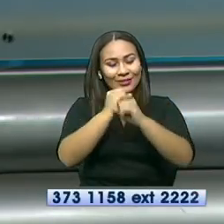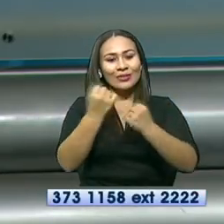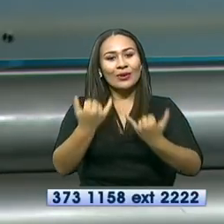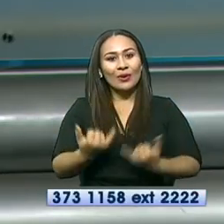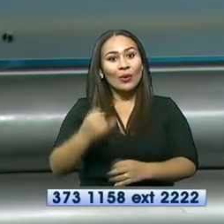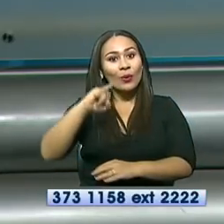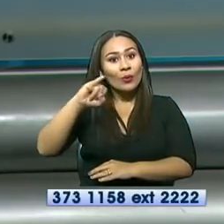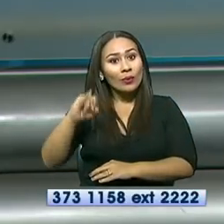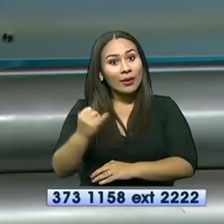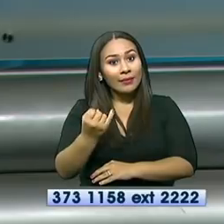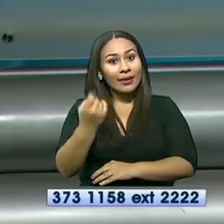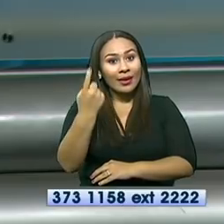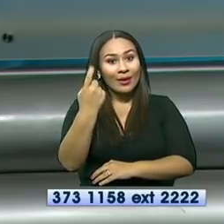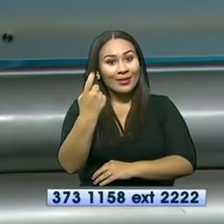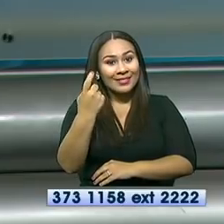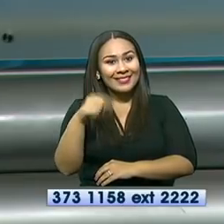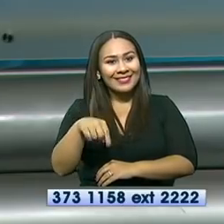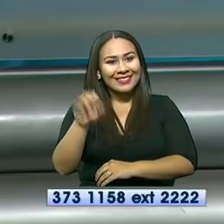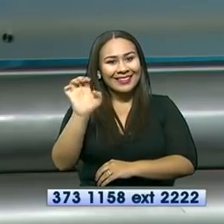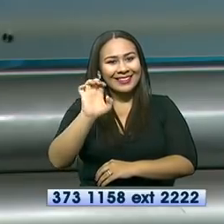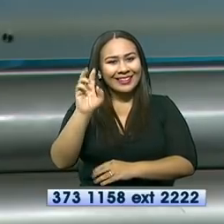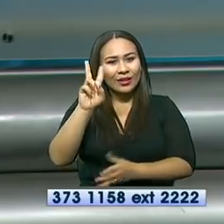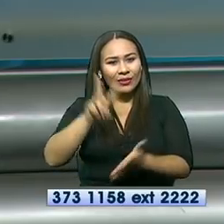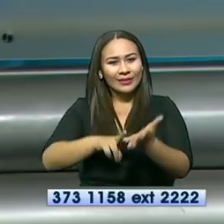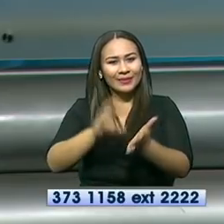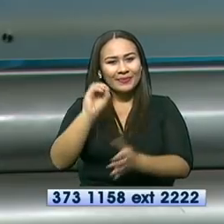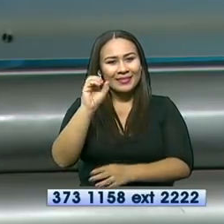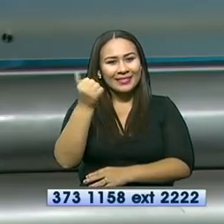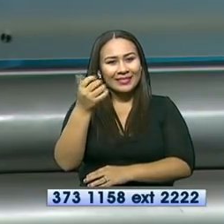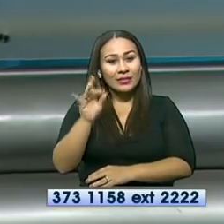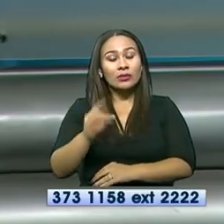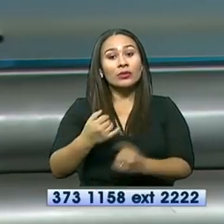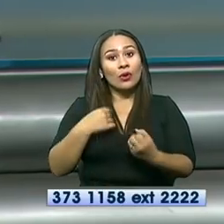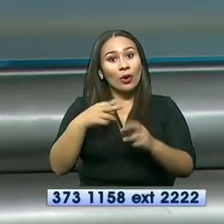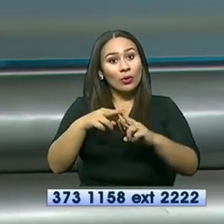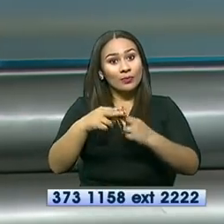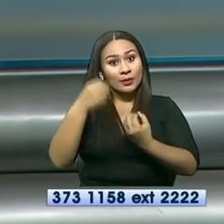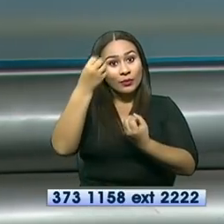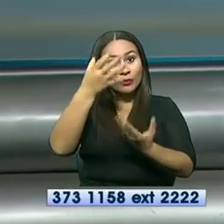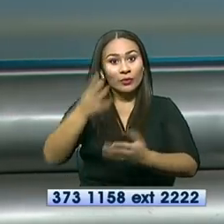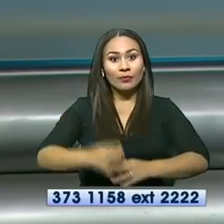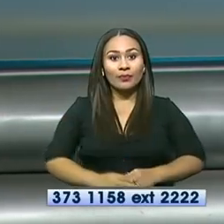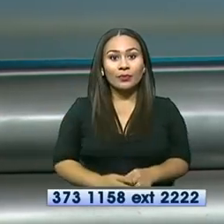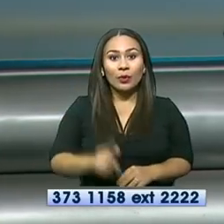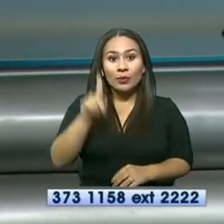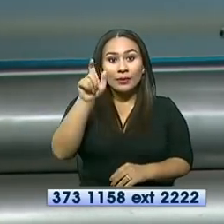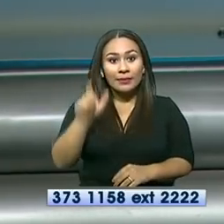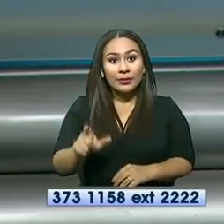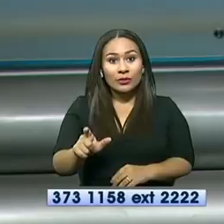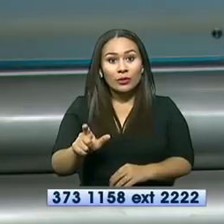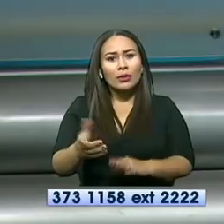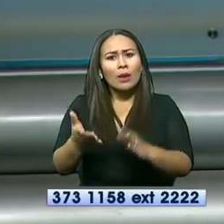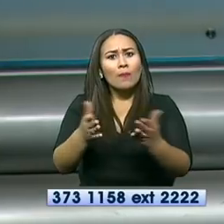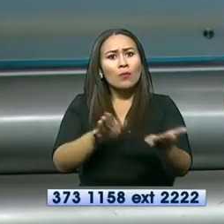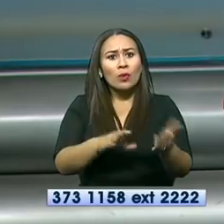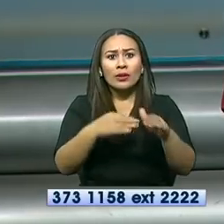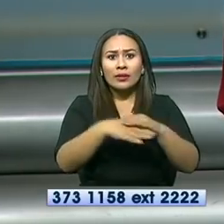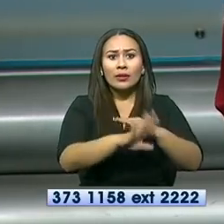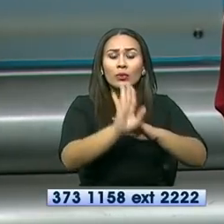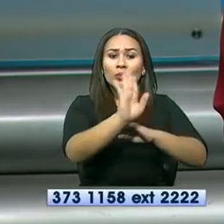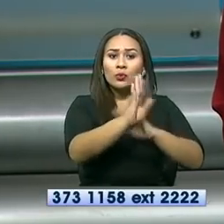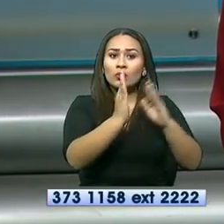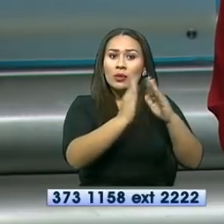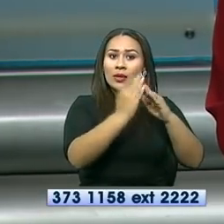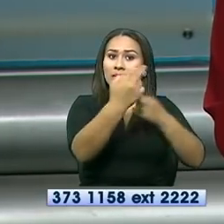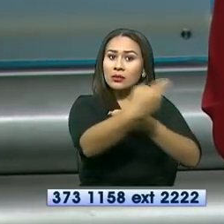jueves 11 de enero del 2018. Iniciamos contándoles que un hombre fue encontrado sin vida dentro de su habitación en